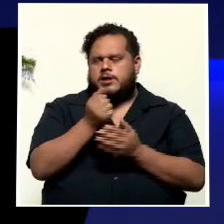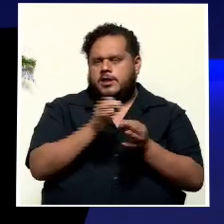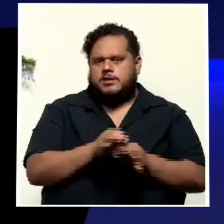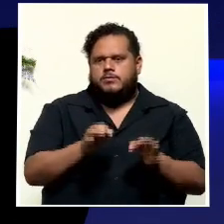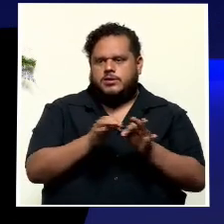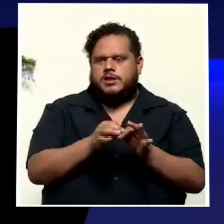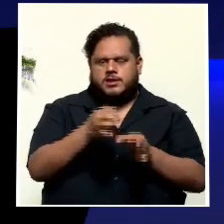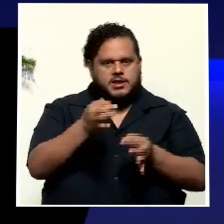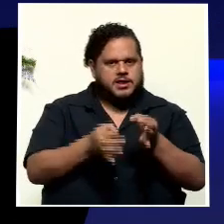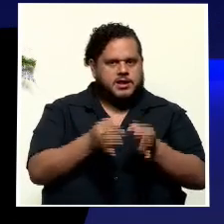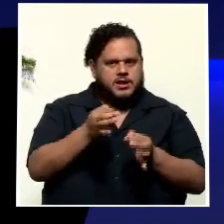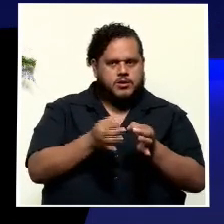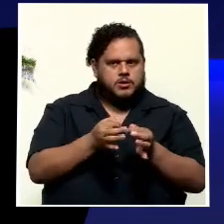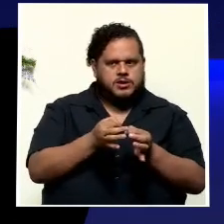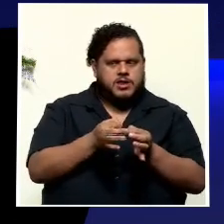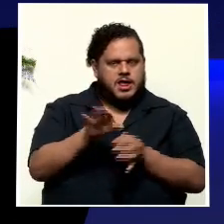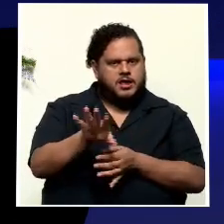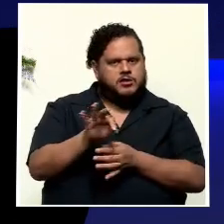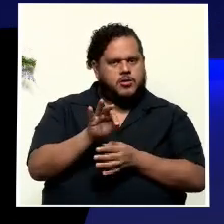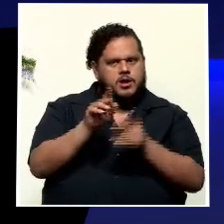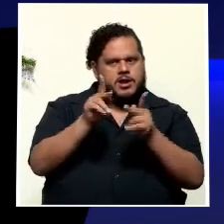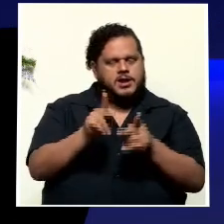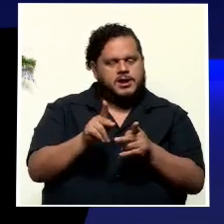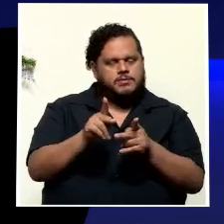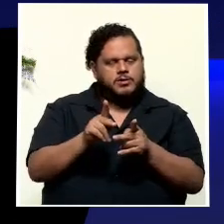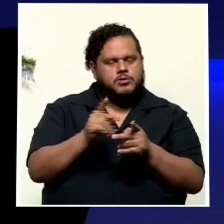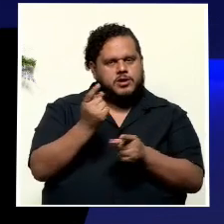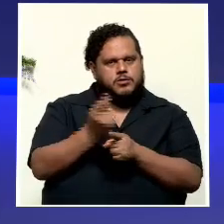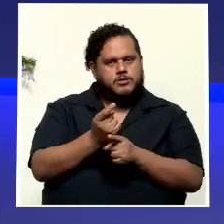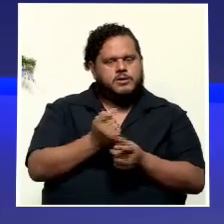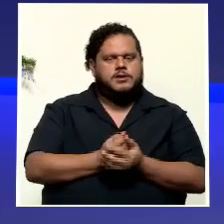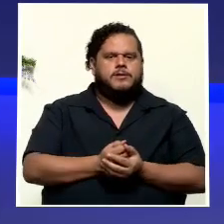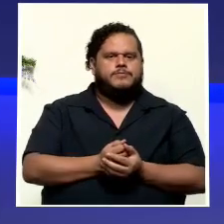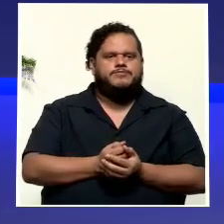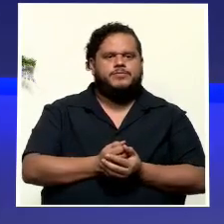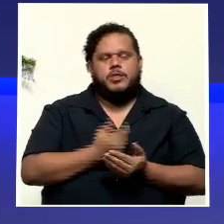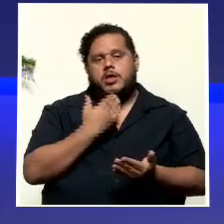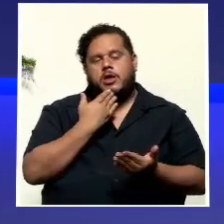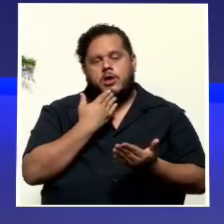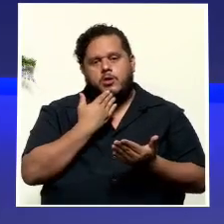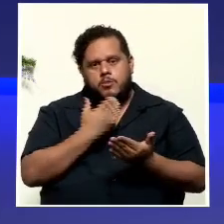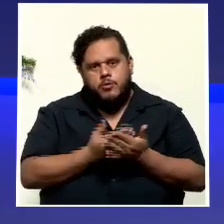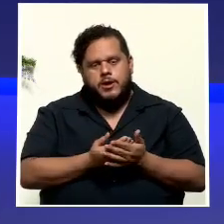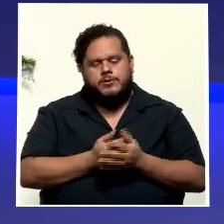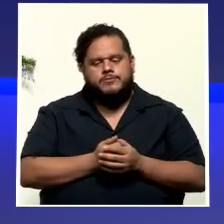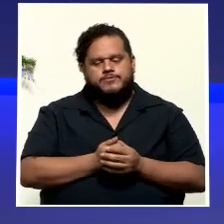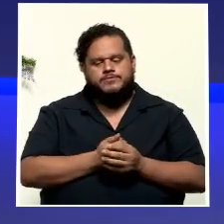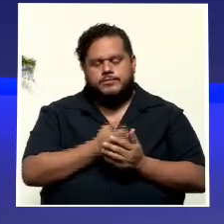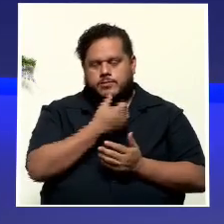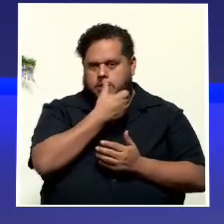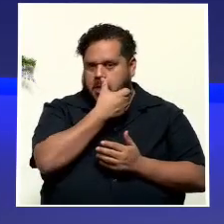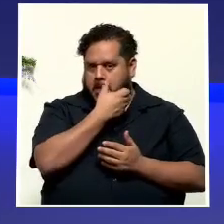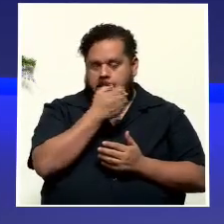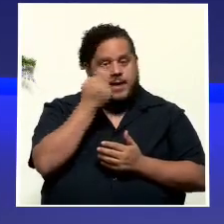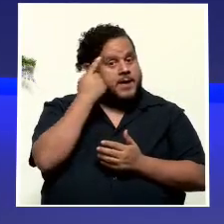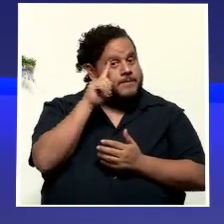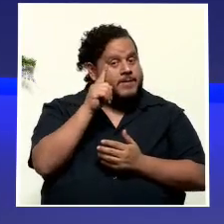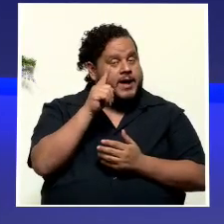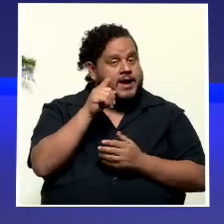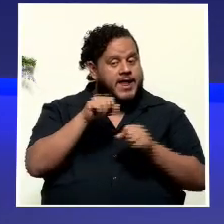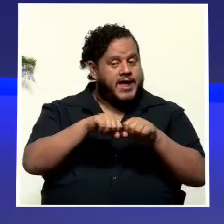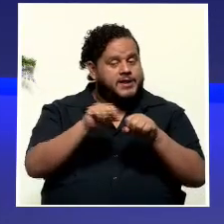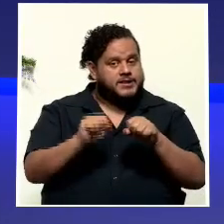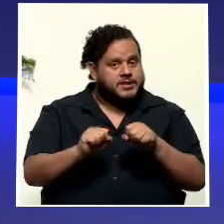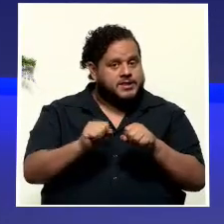la Corte escoja a la persona idónea? Mire, para el sistema judicial